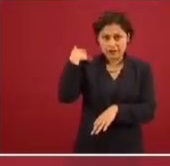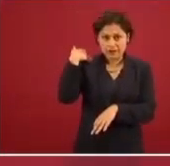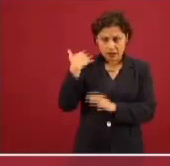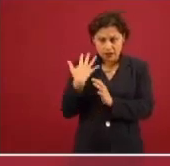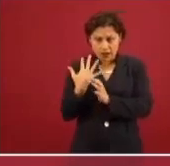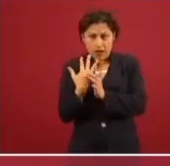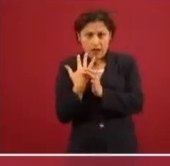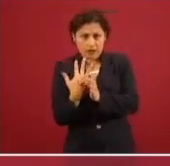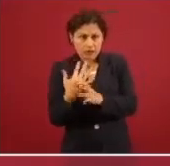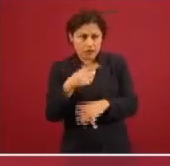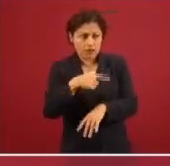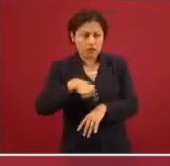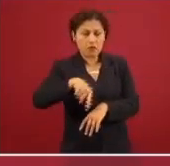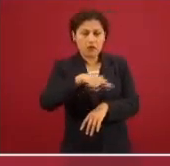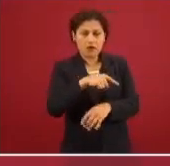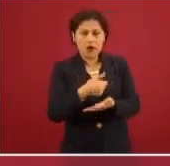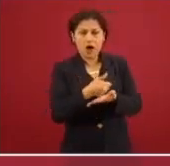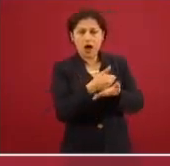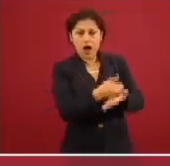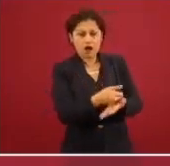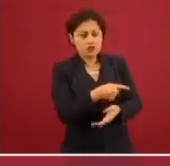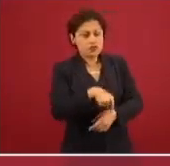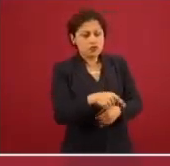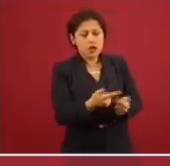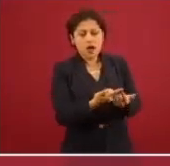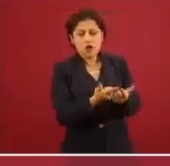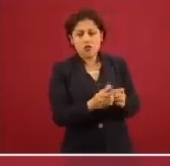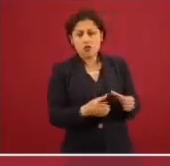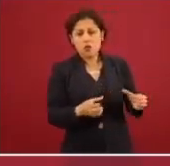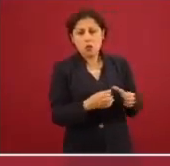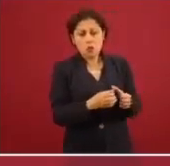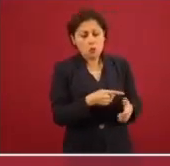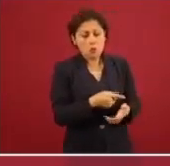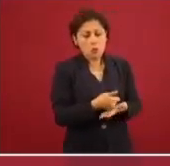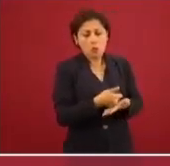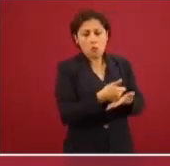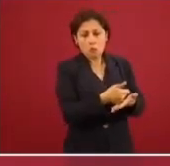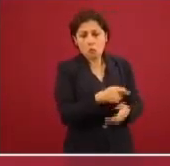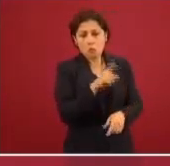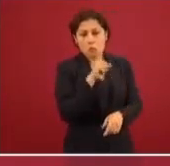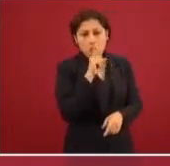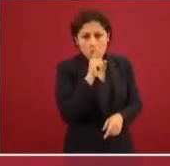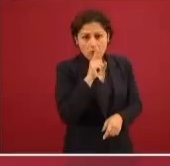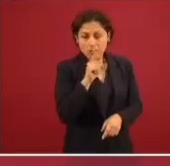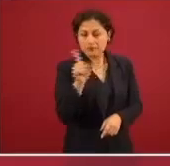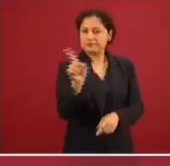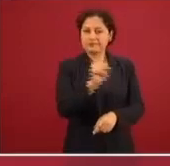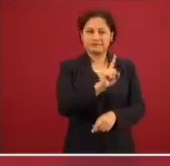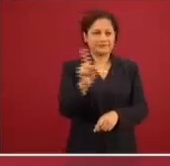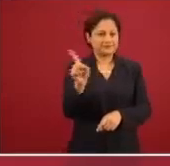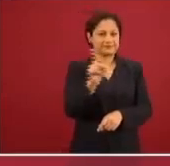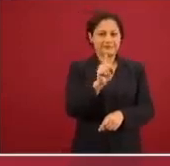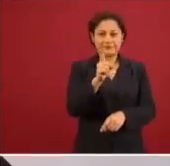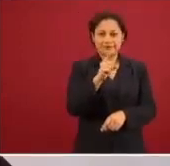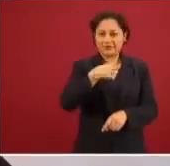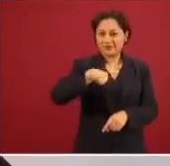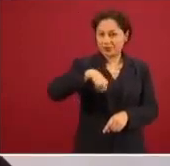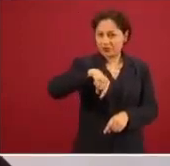influyentes. Dijimos de que por el bien de todos,